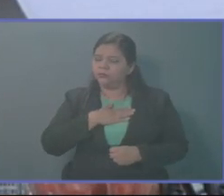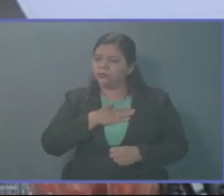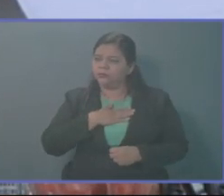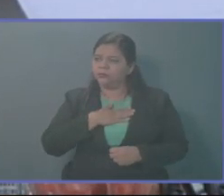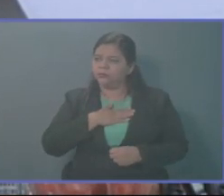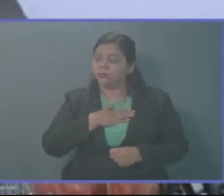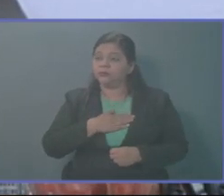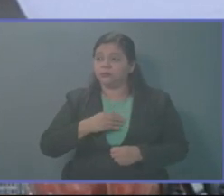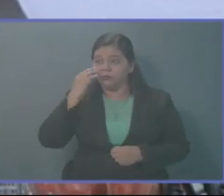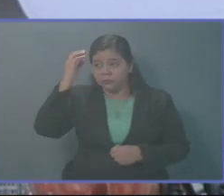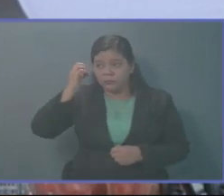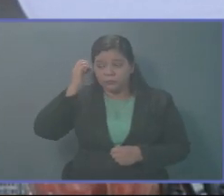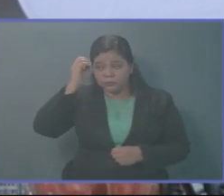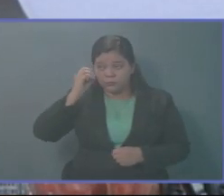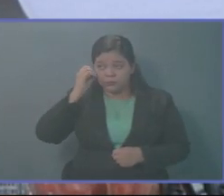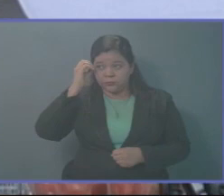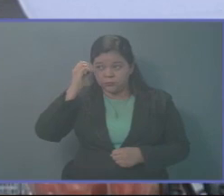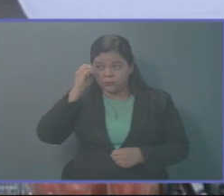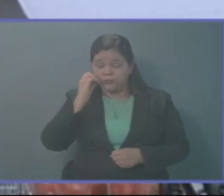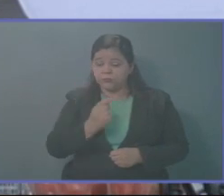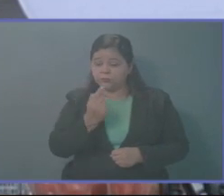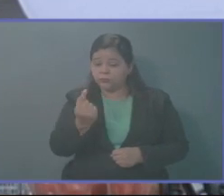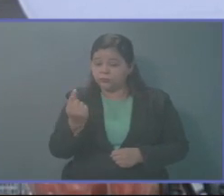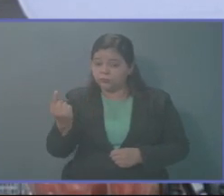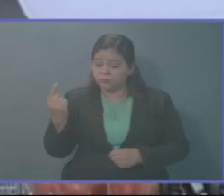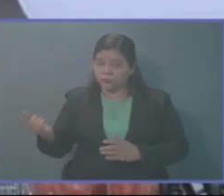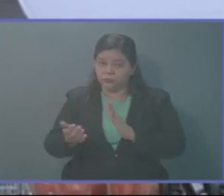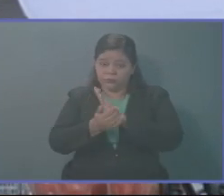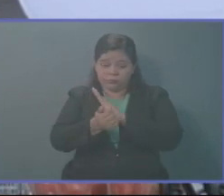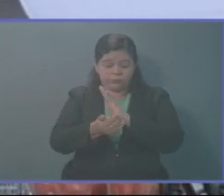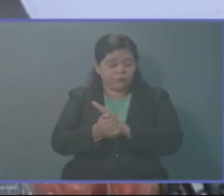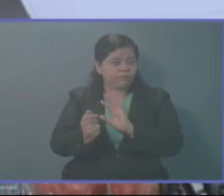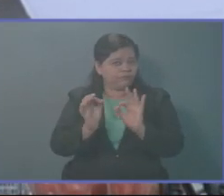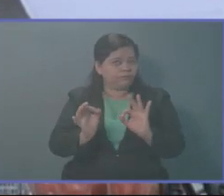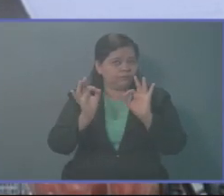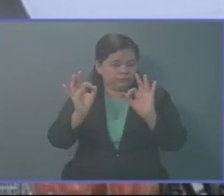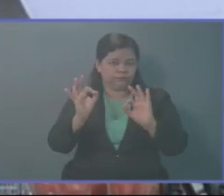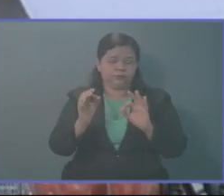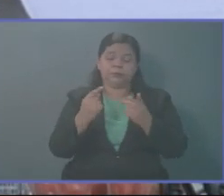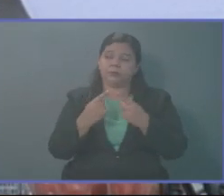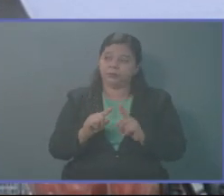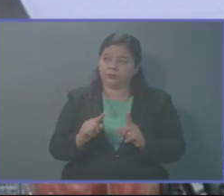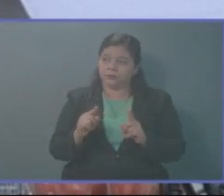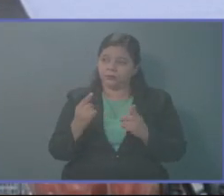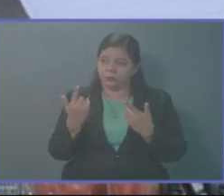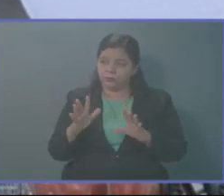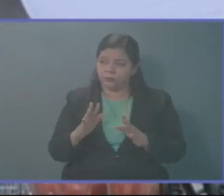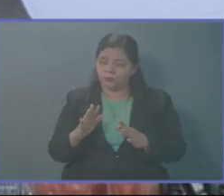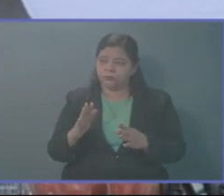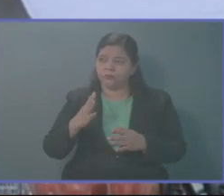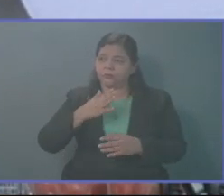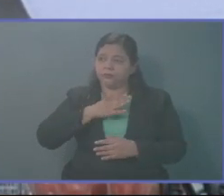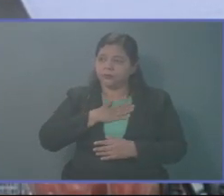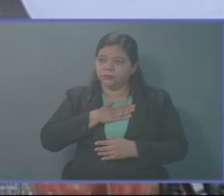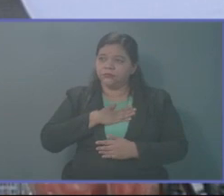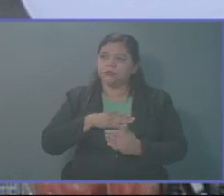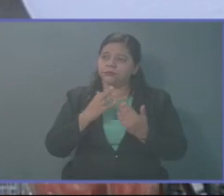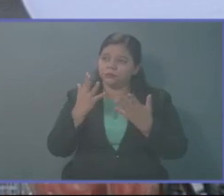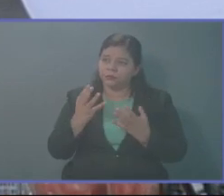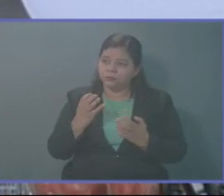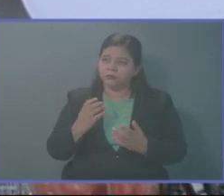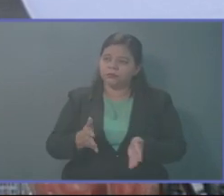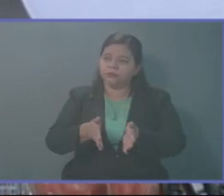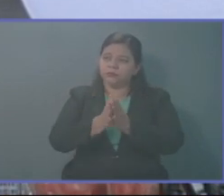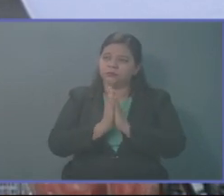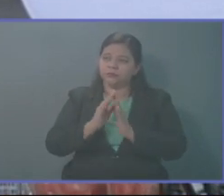la opinión de gente experta en la materia. Y sí comparto con que deberíamos de pedirle a